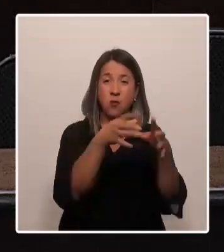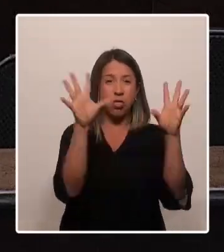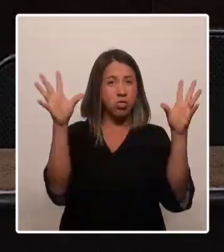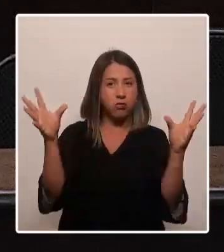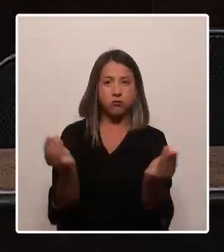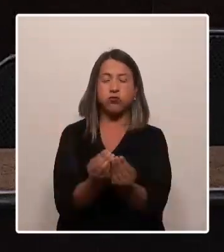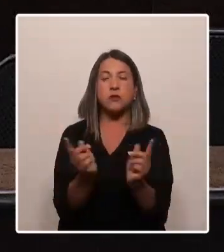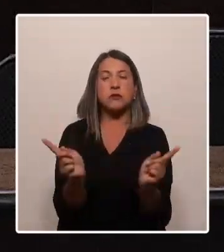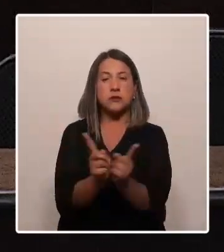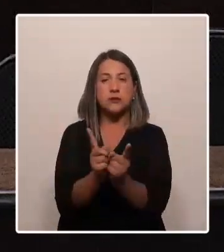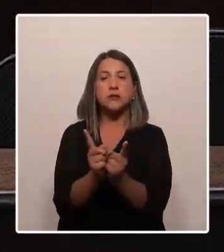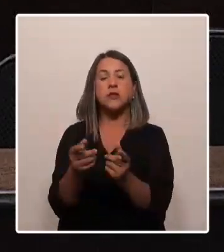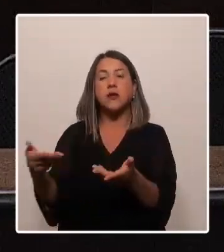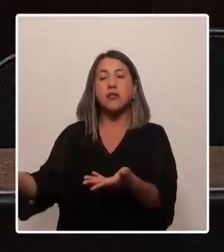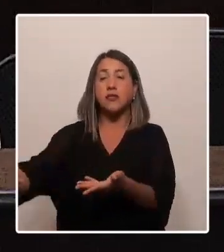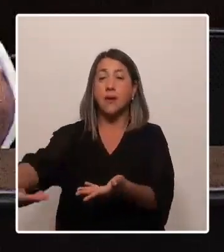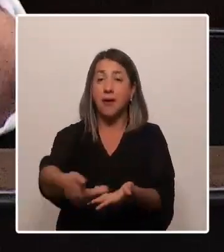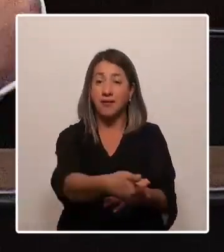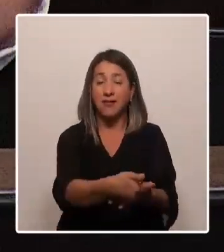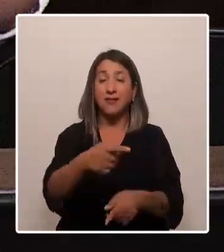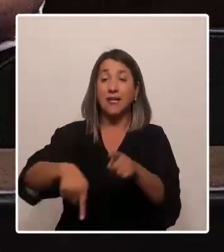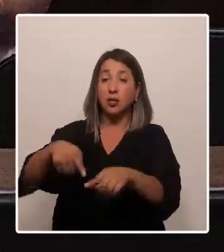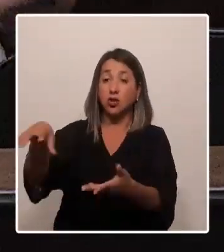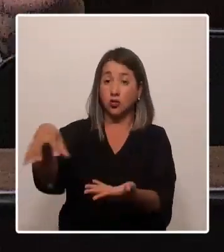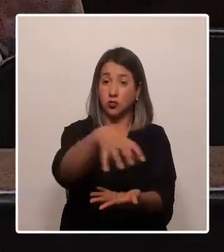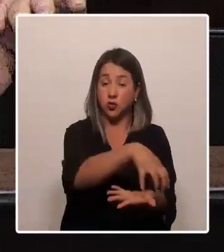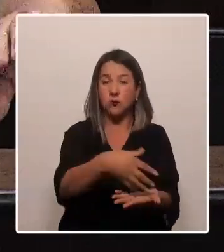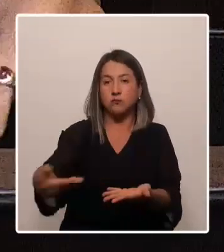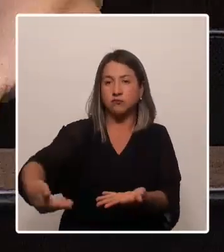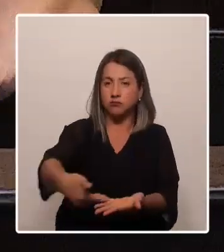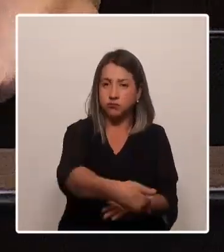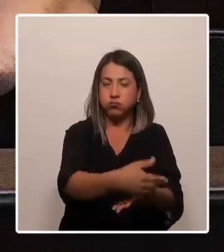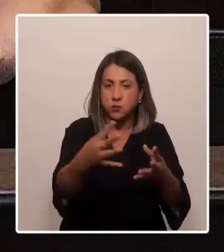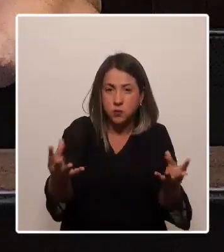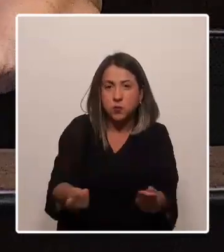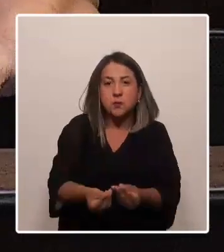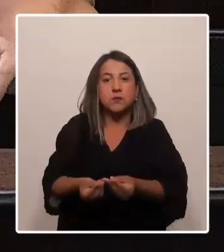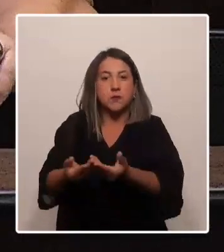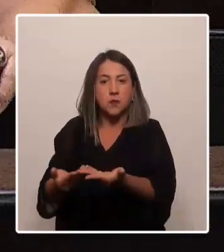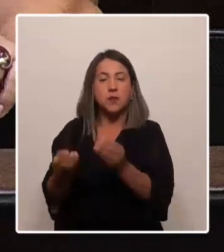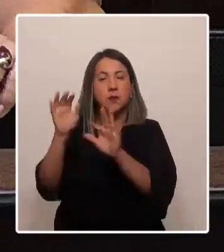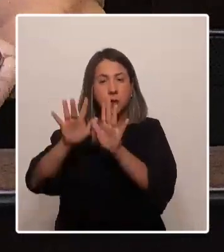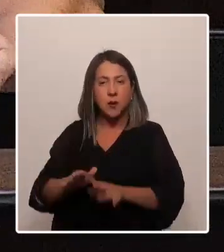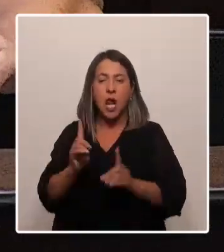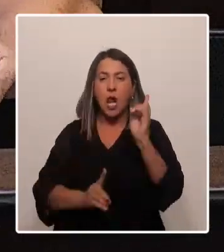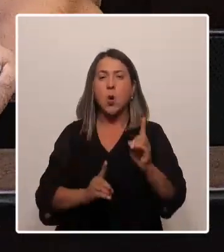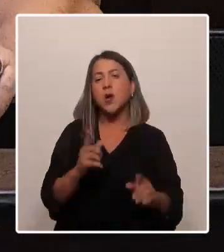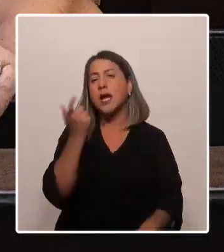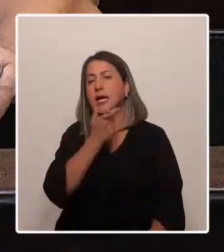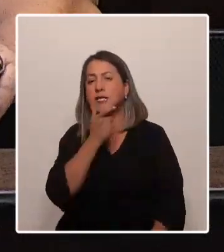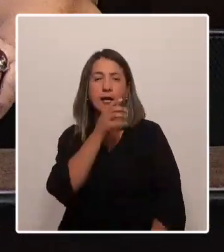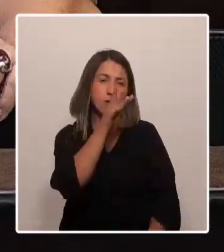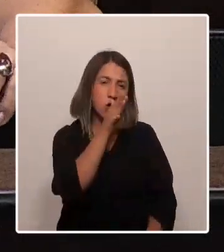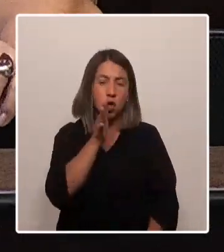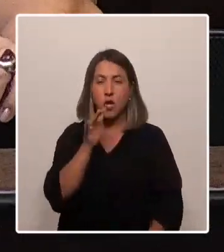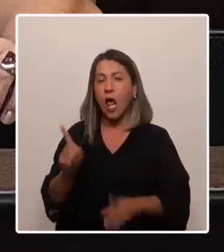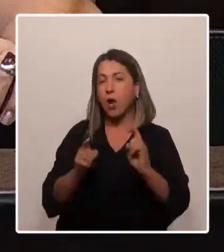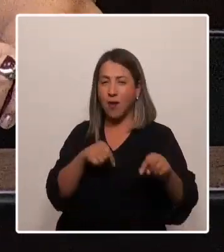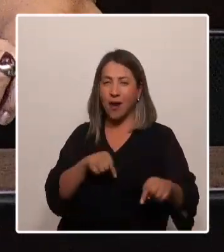de los territorios. Esto no es un invento, más allá de las risas burlonas de algunos que están en estos momentos aquí en la